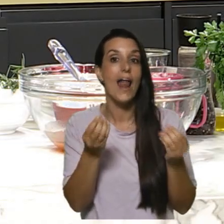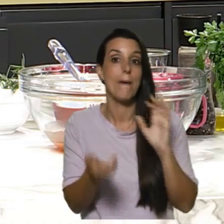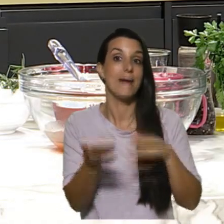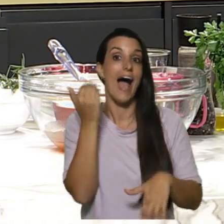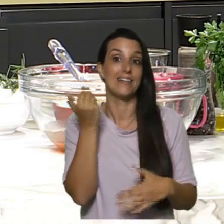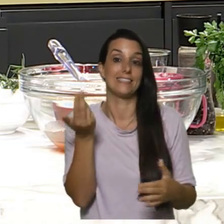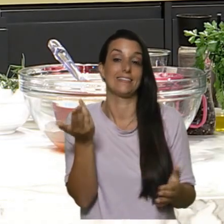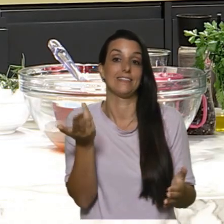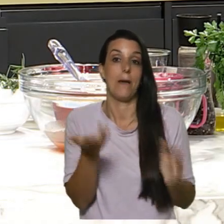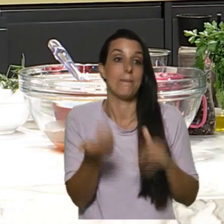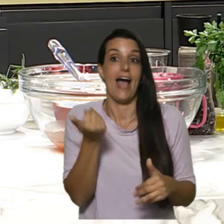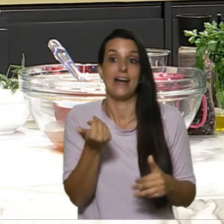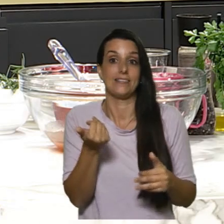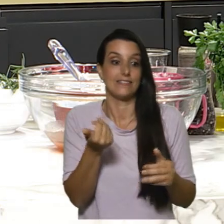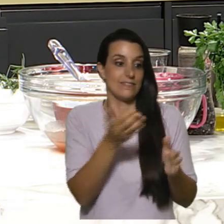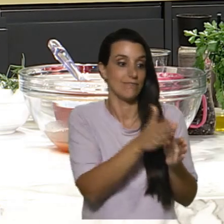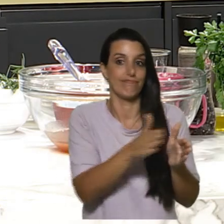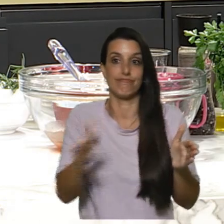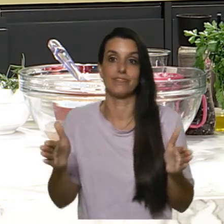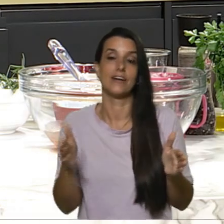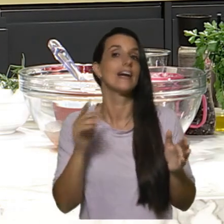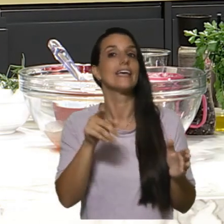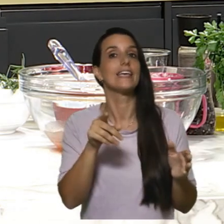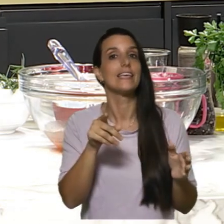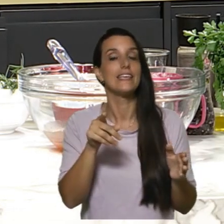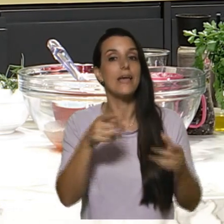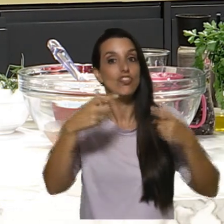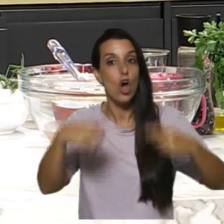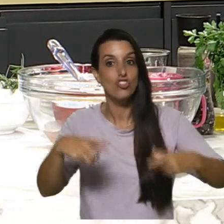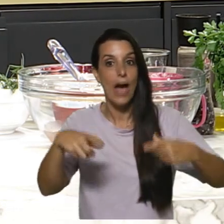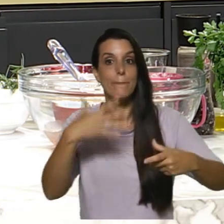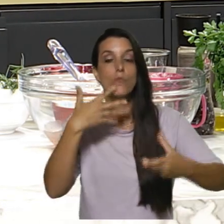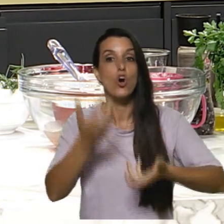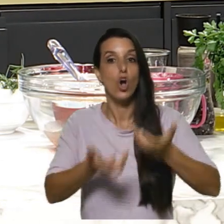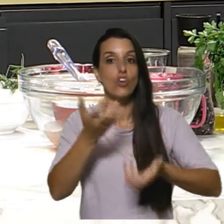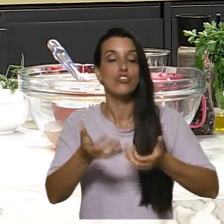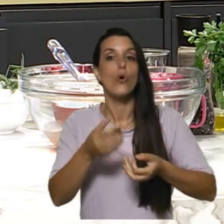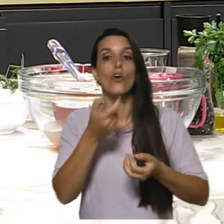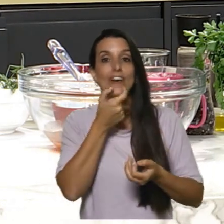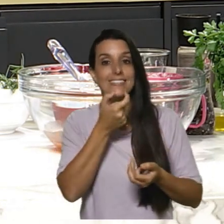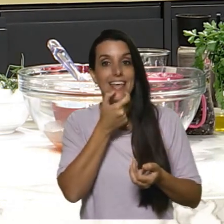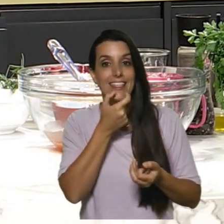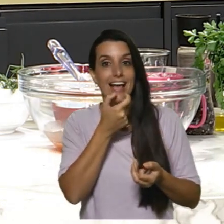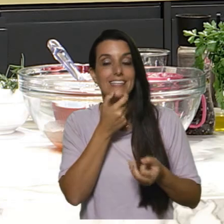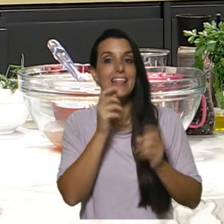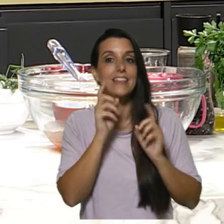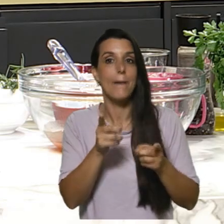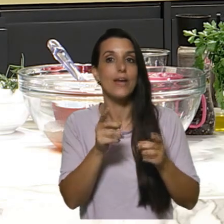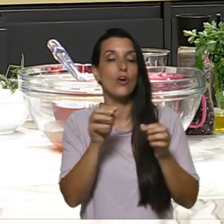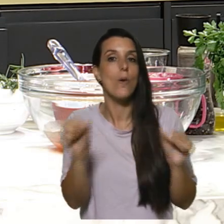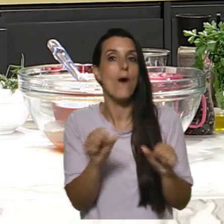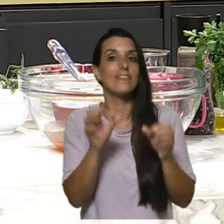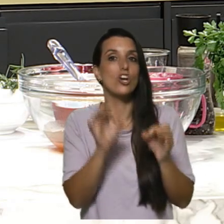porque si no te queda mucha carne de un lado y patitas del otro. Y en pastilería, si ves, cuando acomodamos las galletas, los escones, también hacemos